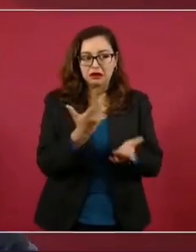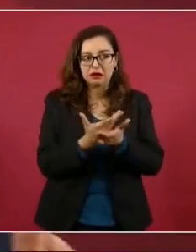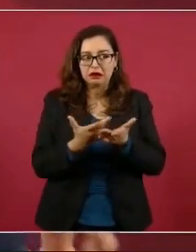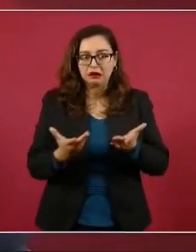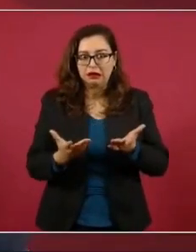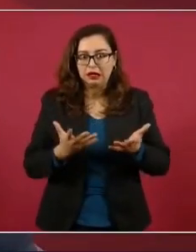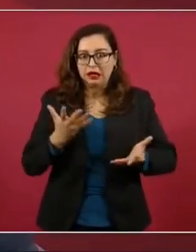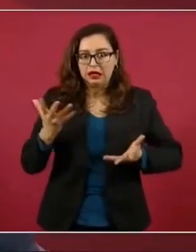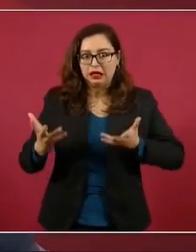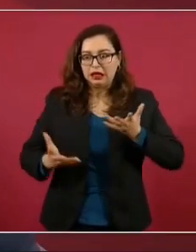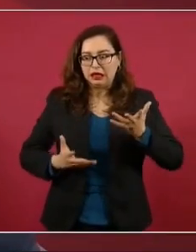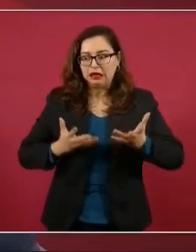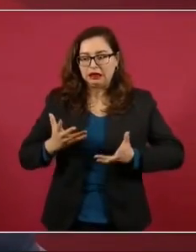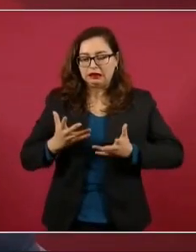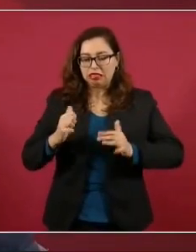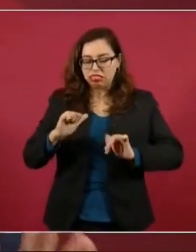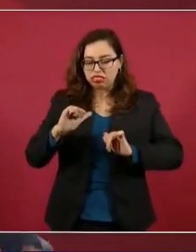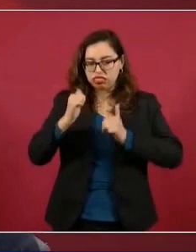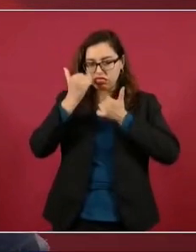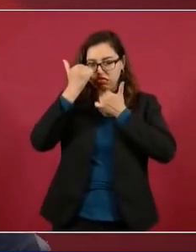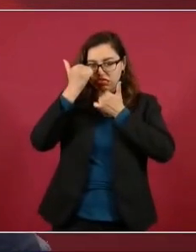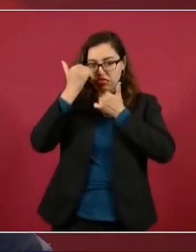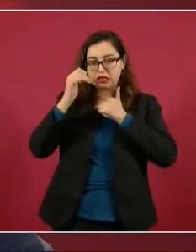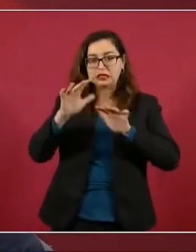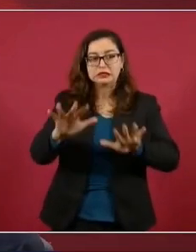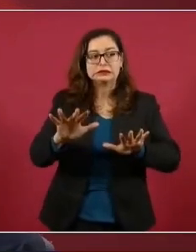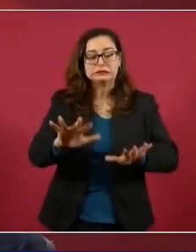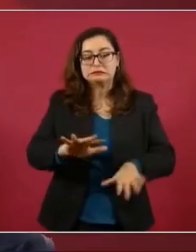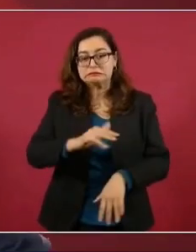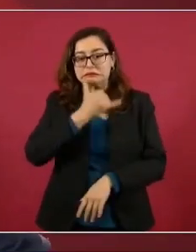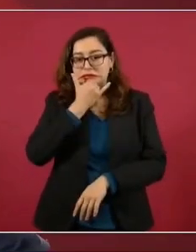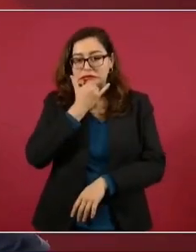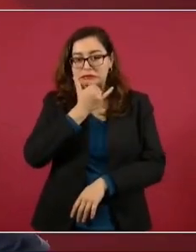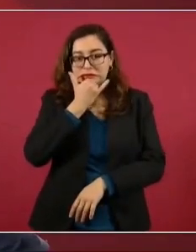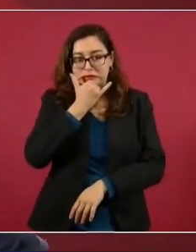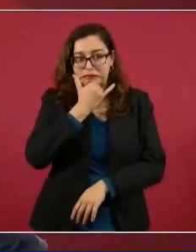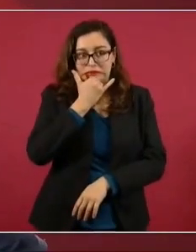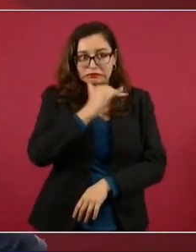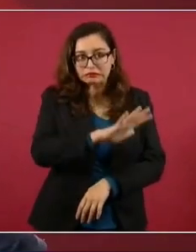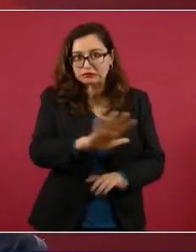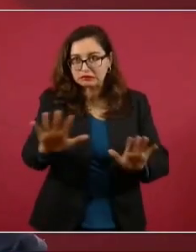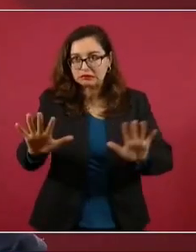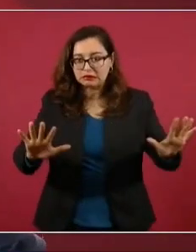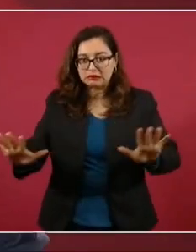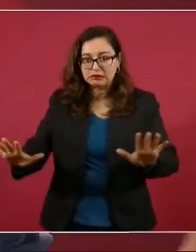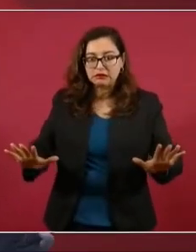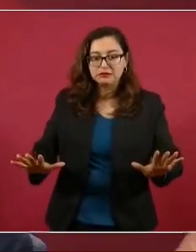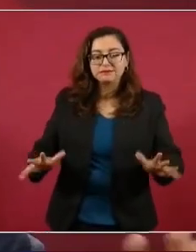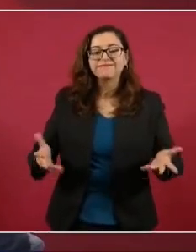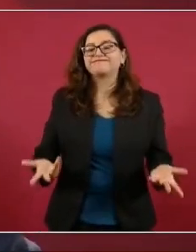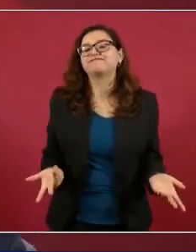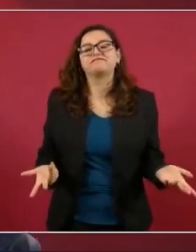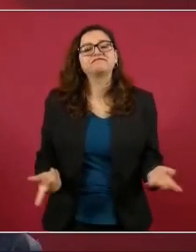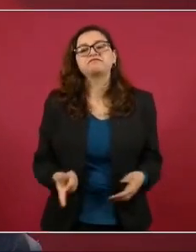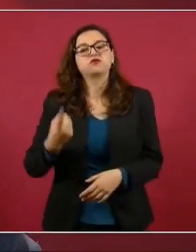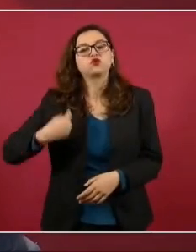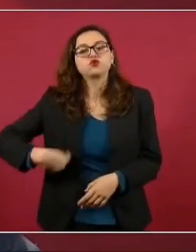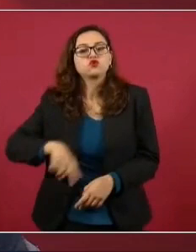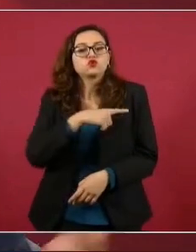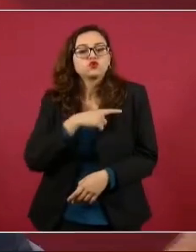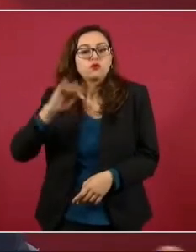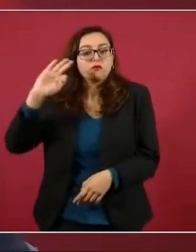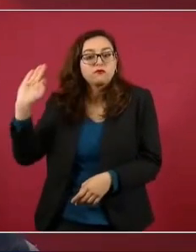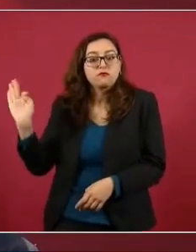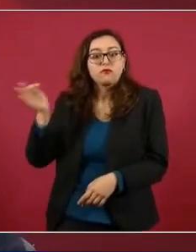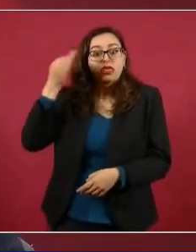declarando que ya no es obligatorio el cubrebocas. Pero el Gobierno Federal de México nunca lo declaró obligatorio, por lo tanto no tenemos que declarar